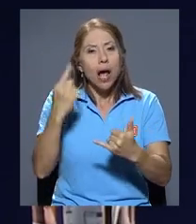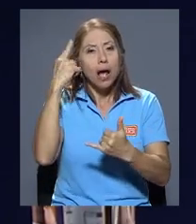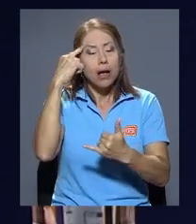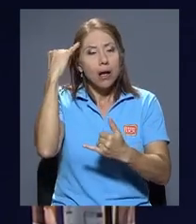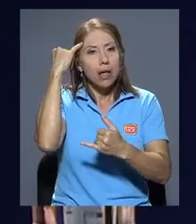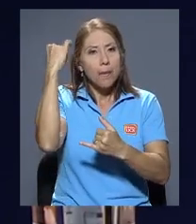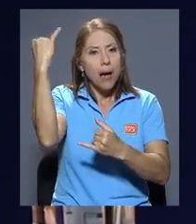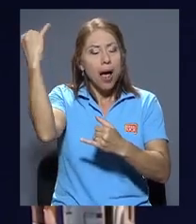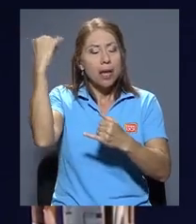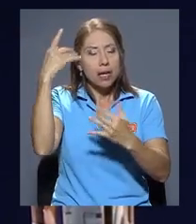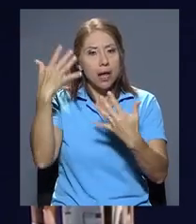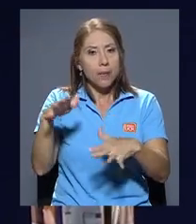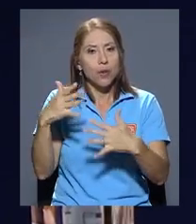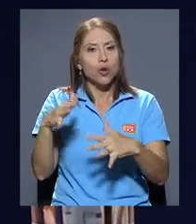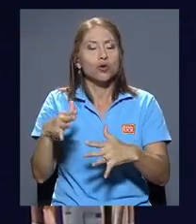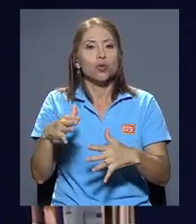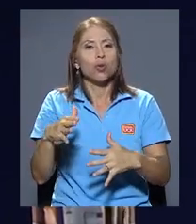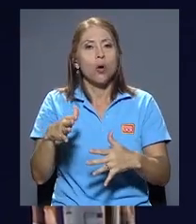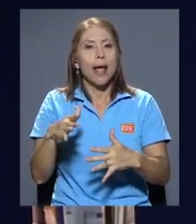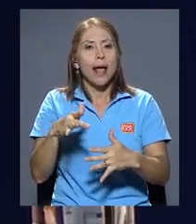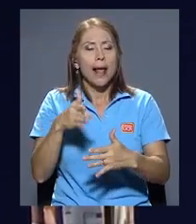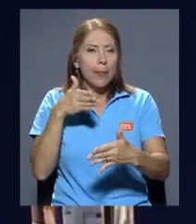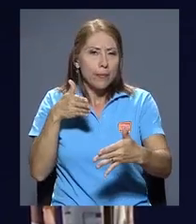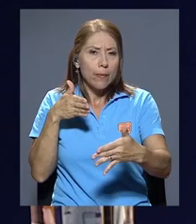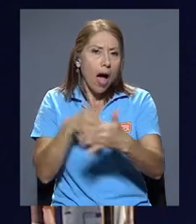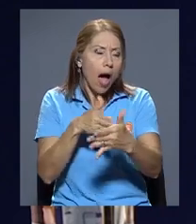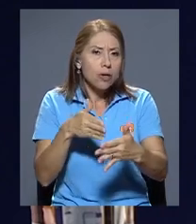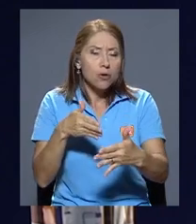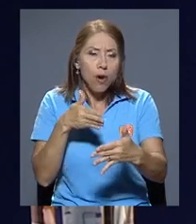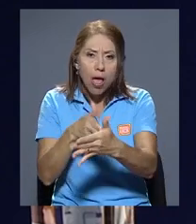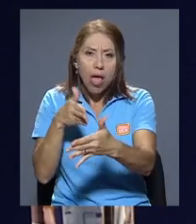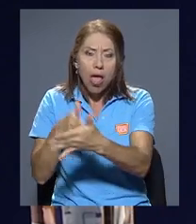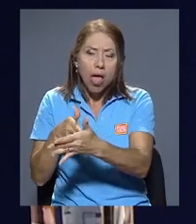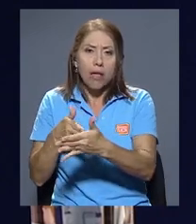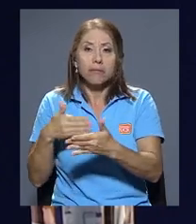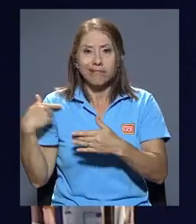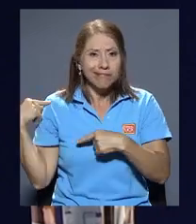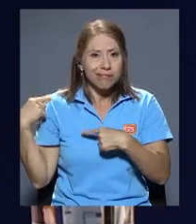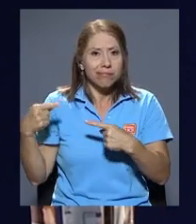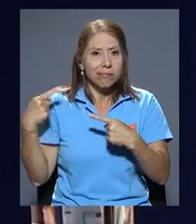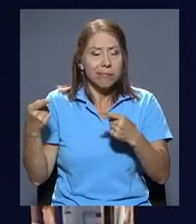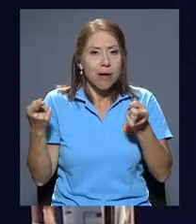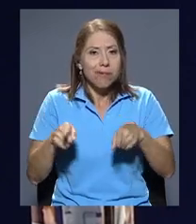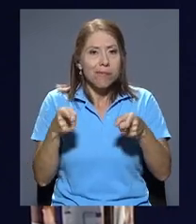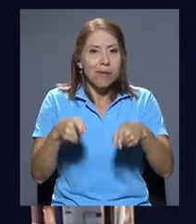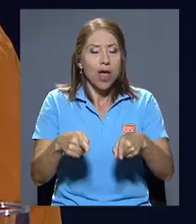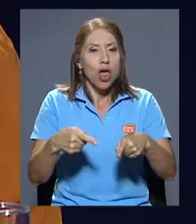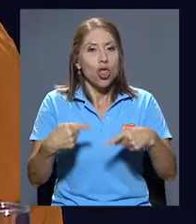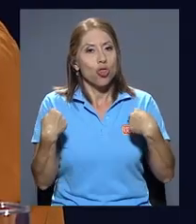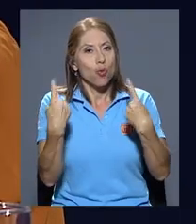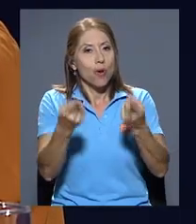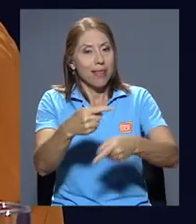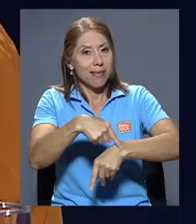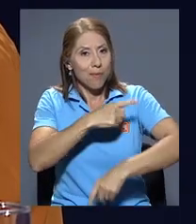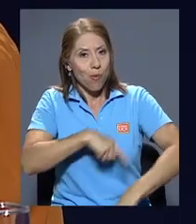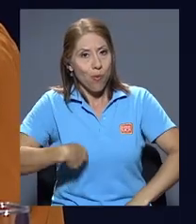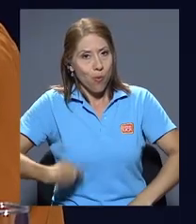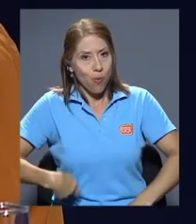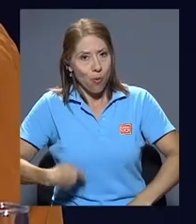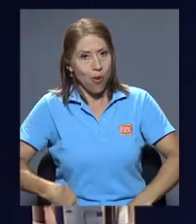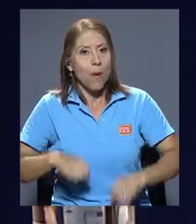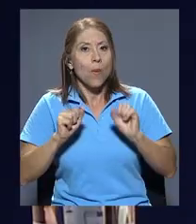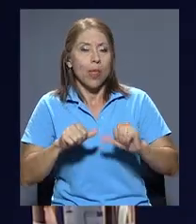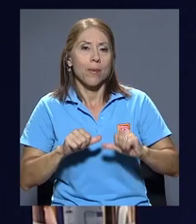daño provocado ya después de todos los hechos que han ocurrido en su mandato, y de lo cual podemos seguir